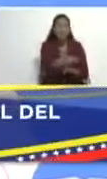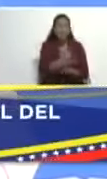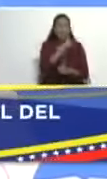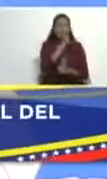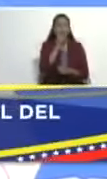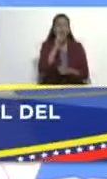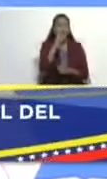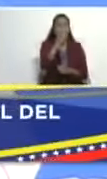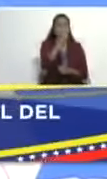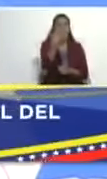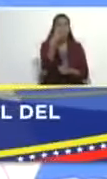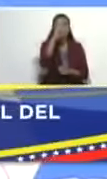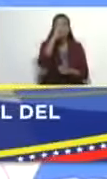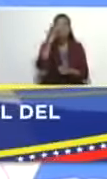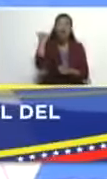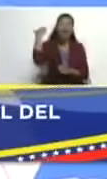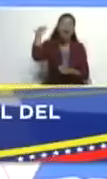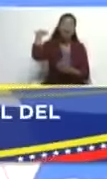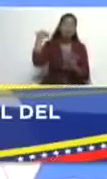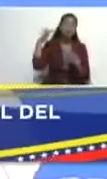hace 25 años,